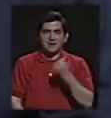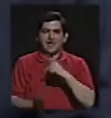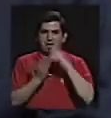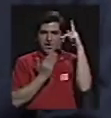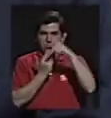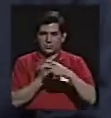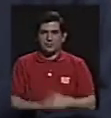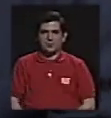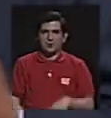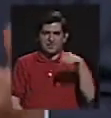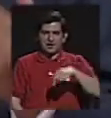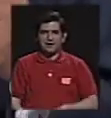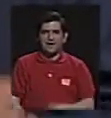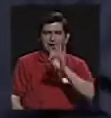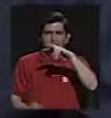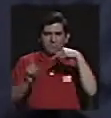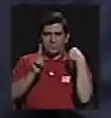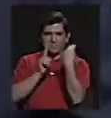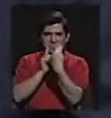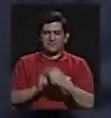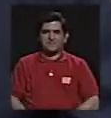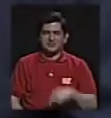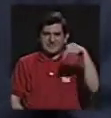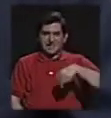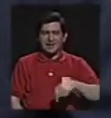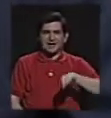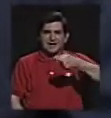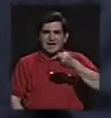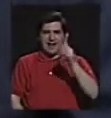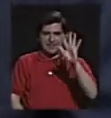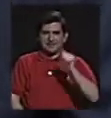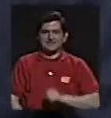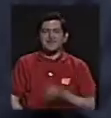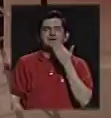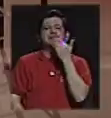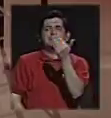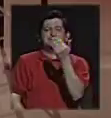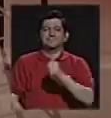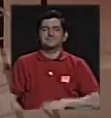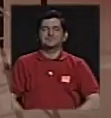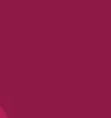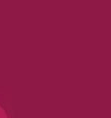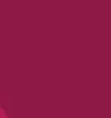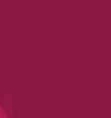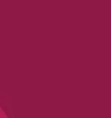otro programa de Puntos de Vista aquí en su Canal 15. Muchas gracias.